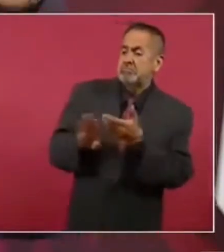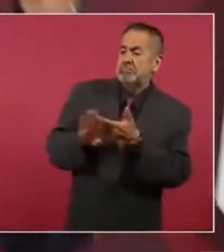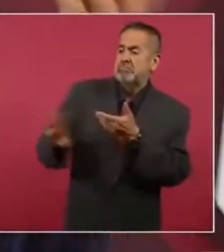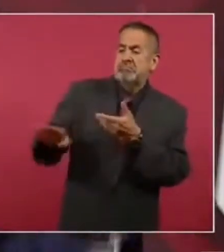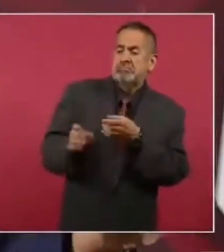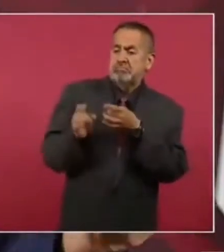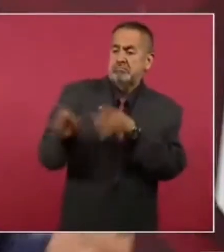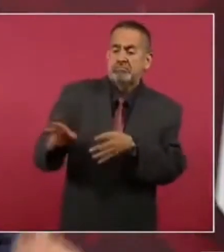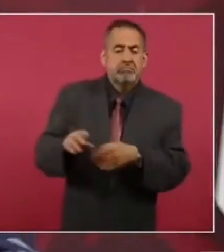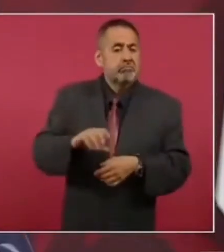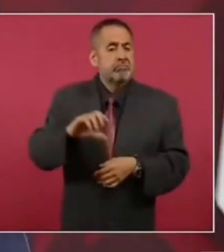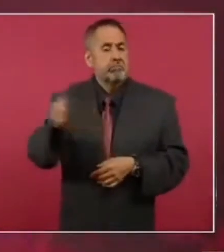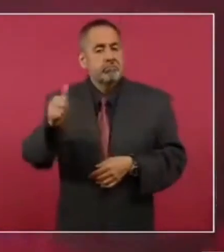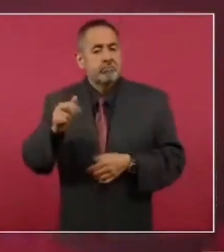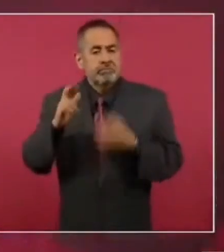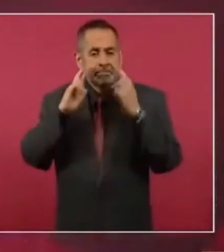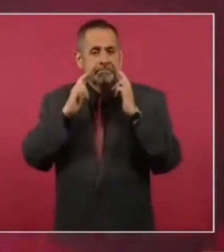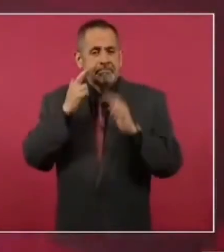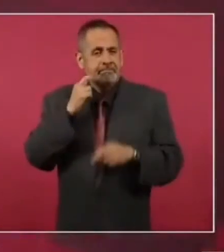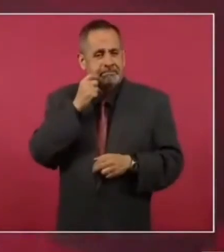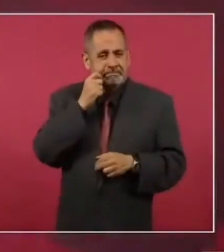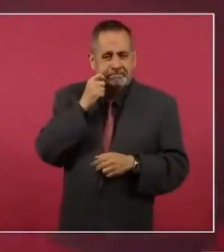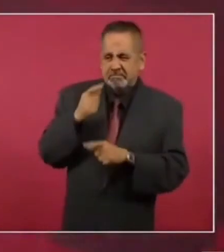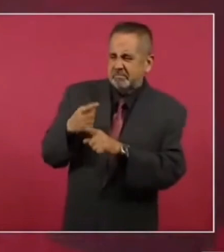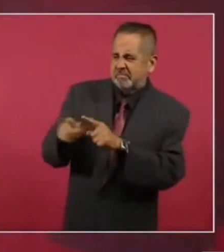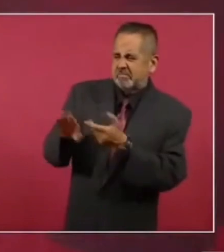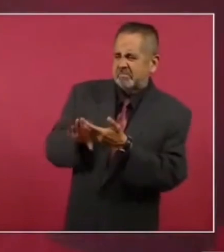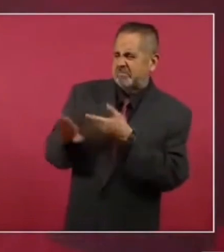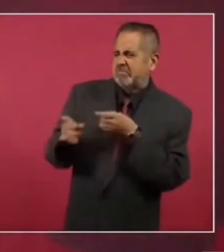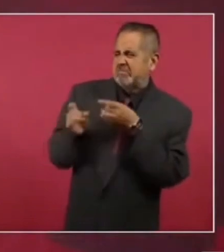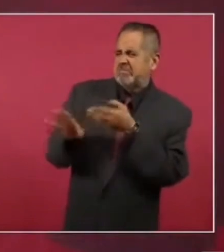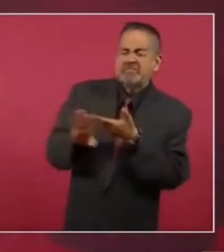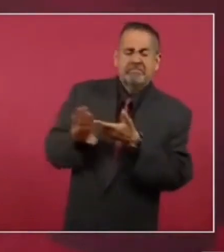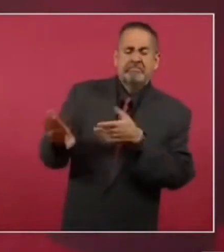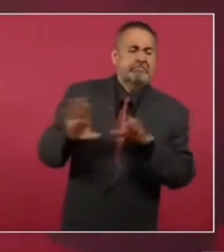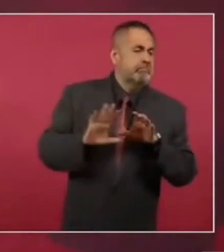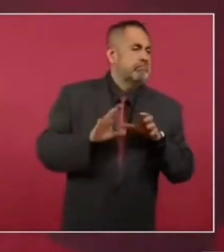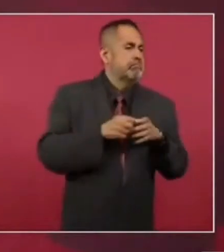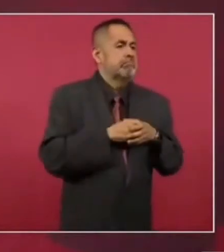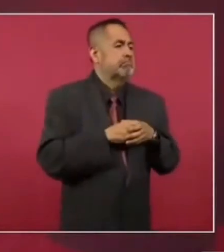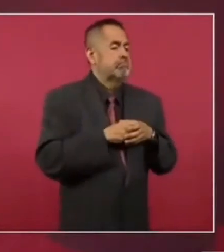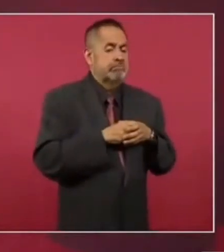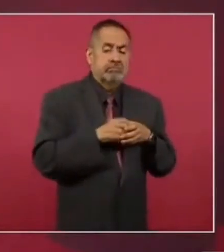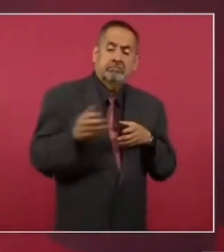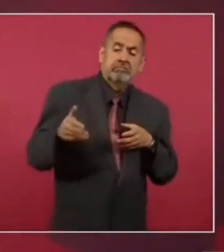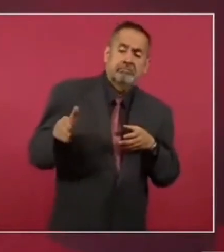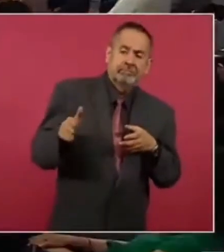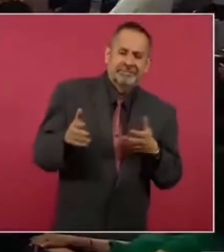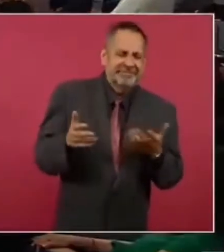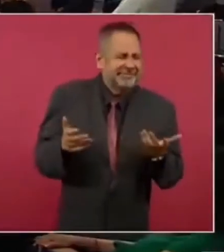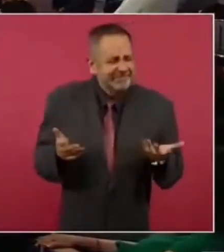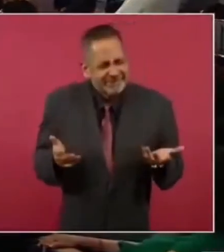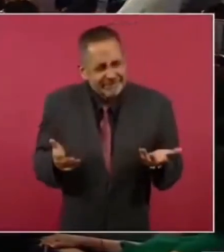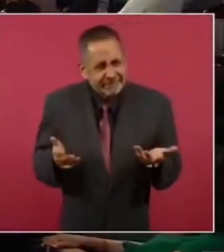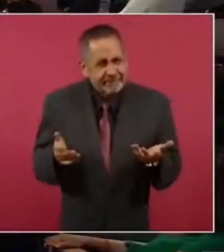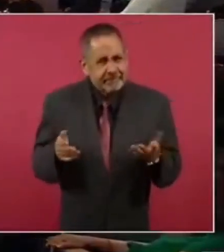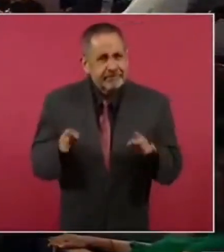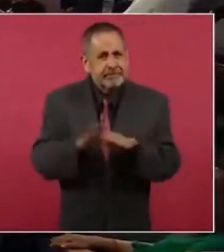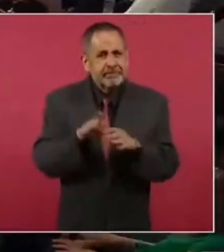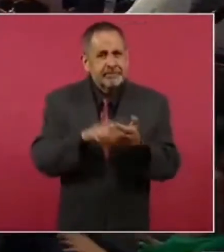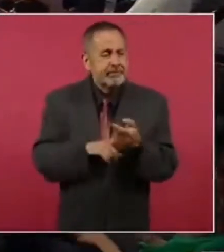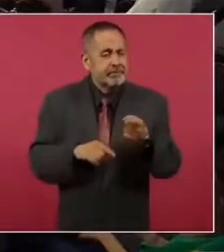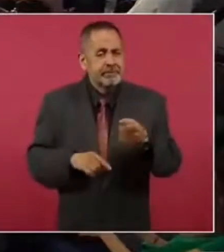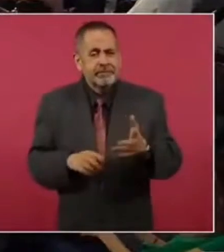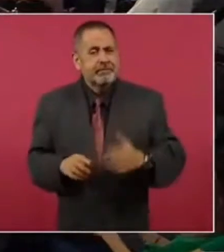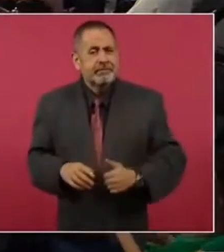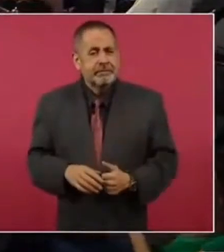el racismo. ¿Cómo ahora los nacos